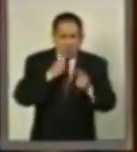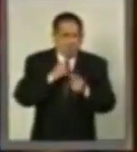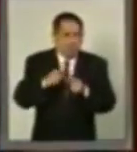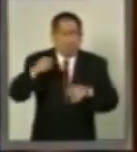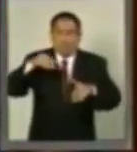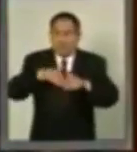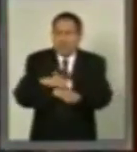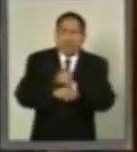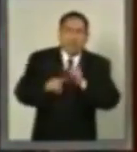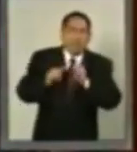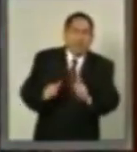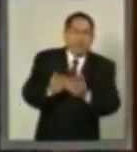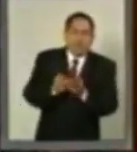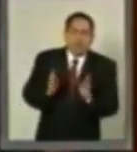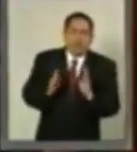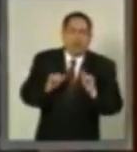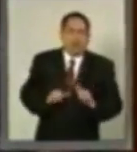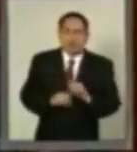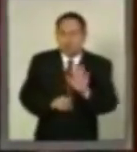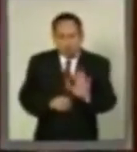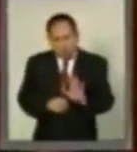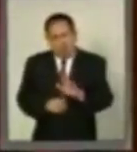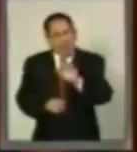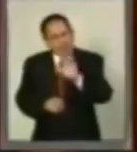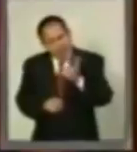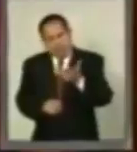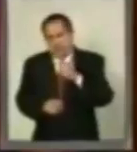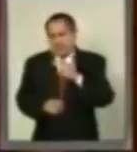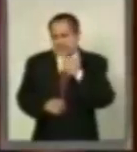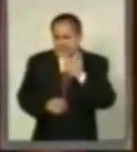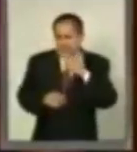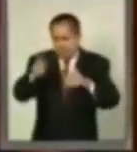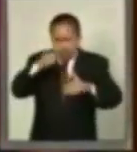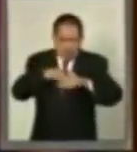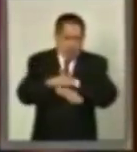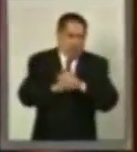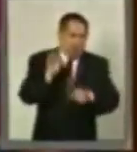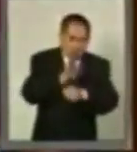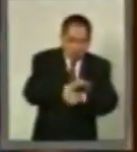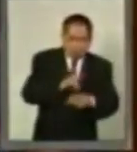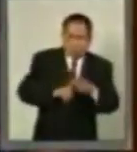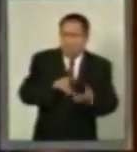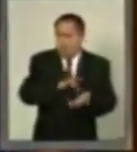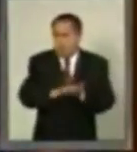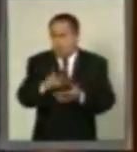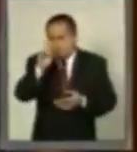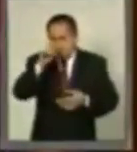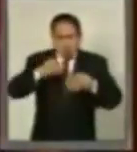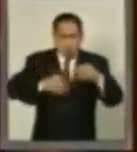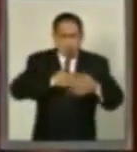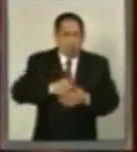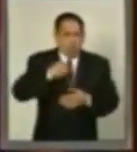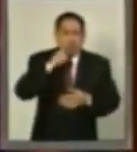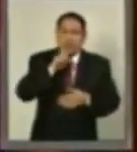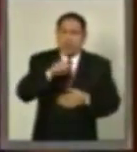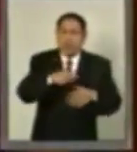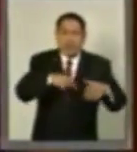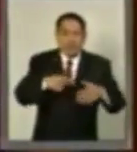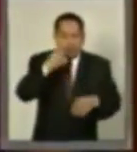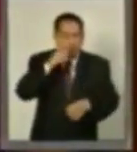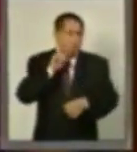refugio, sí para protección, es sí para su apoyo jurídico, pero también para el empoderamiento de las